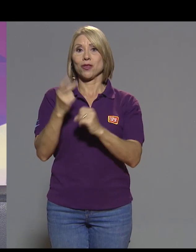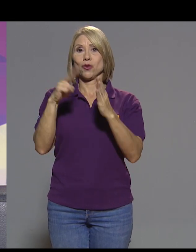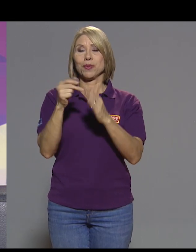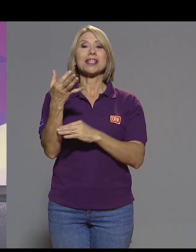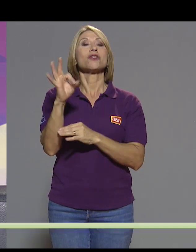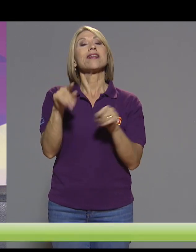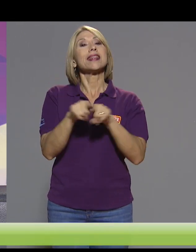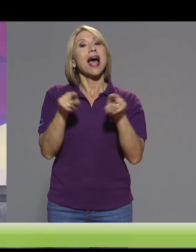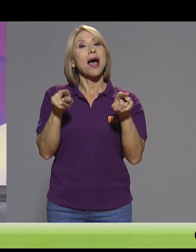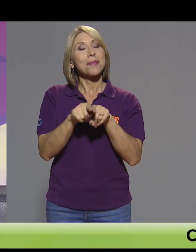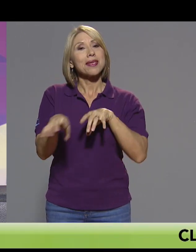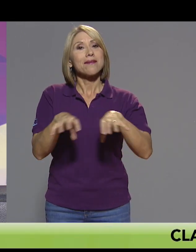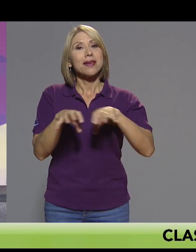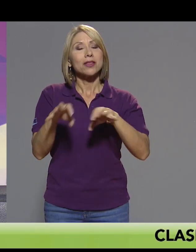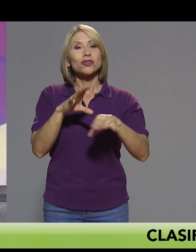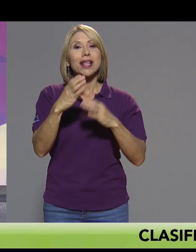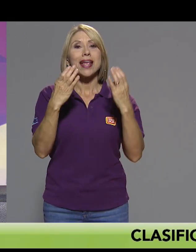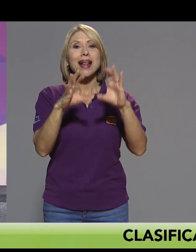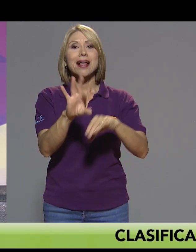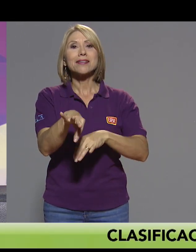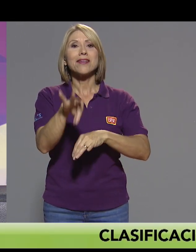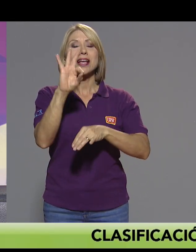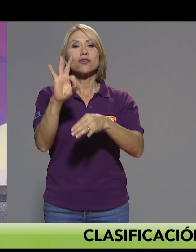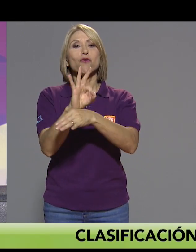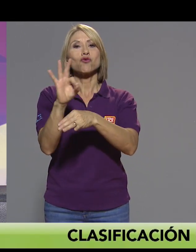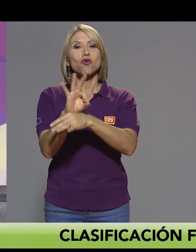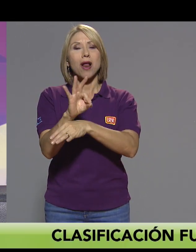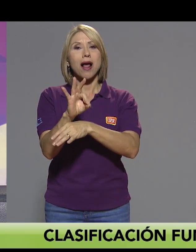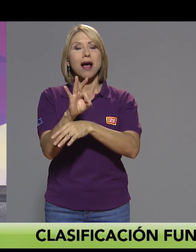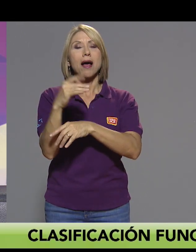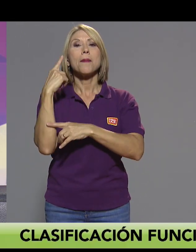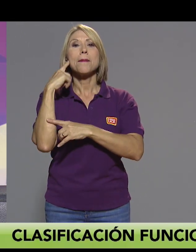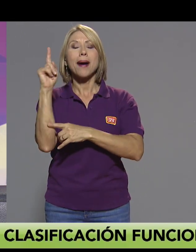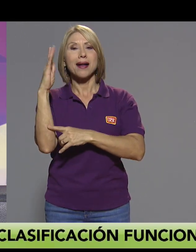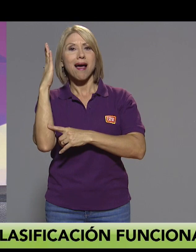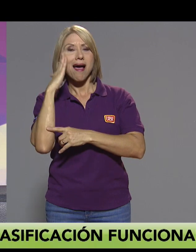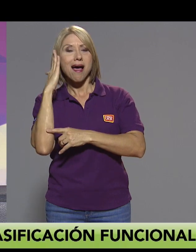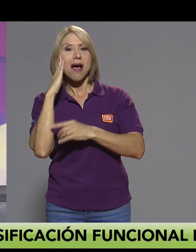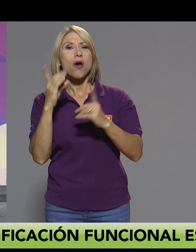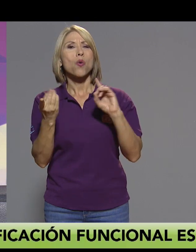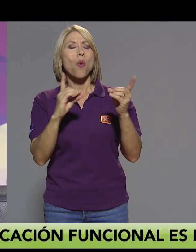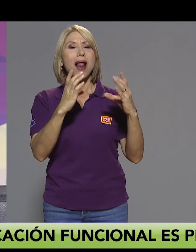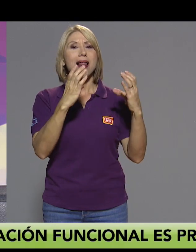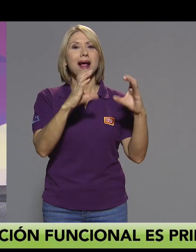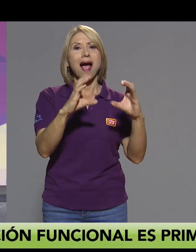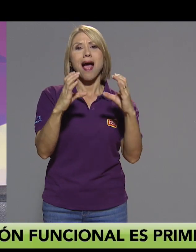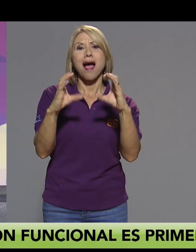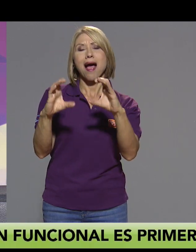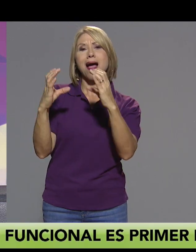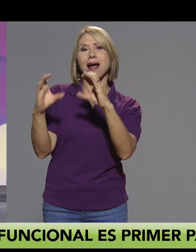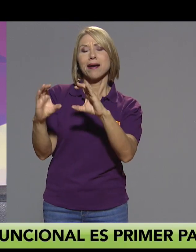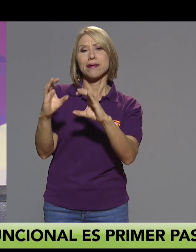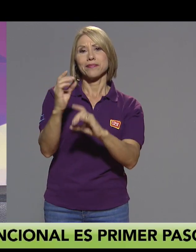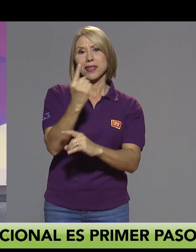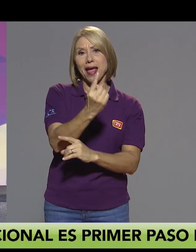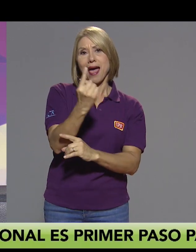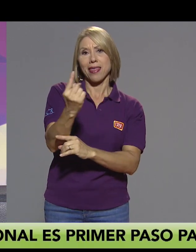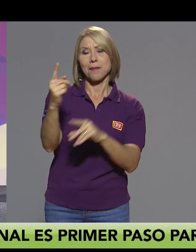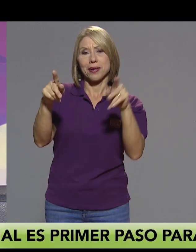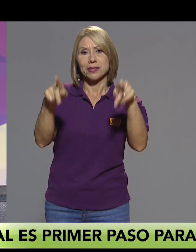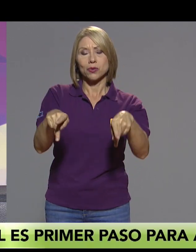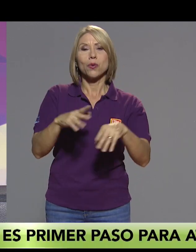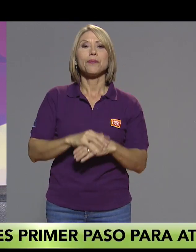eventos de clasificación funcional que es precisamente para determinar la la categoría o clase de cada persona